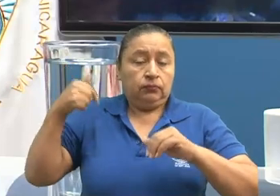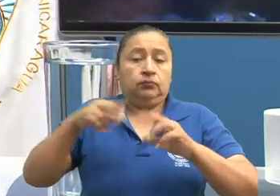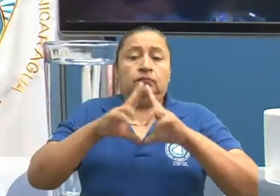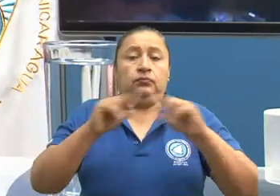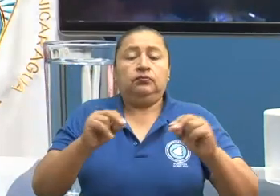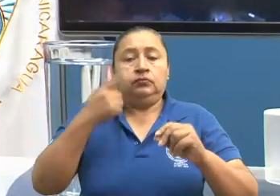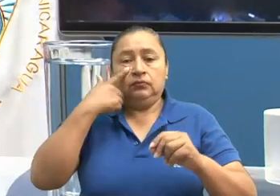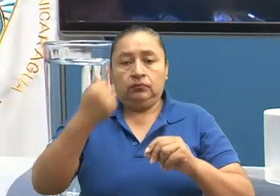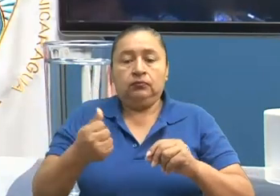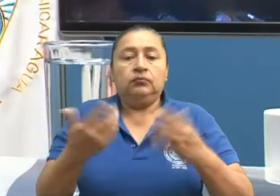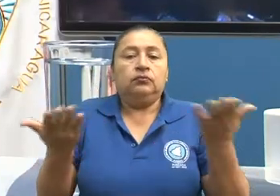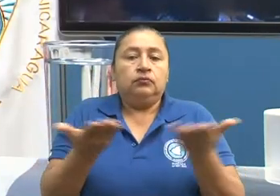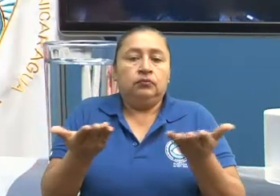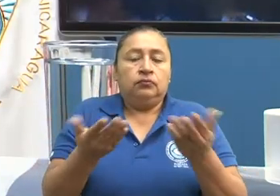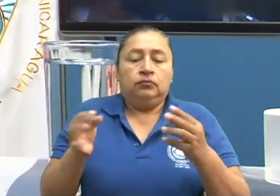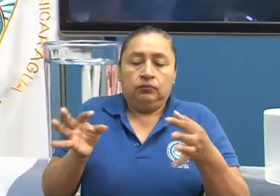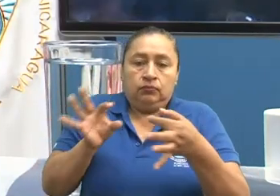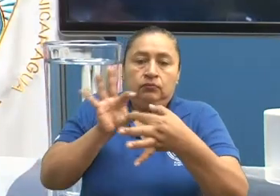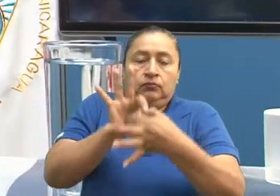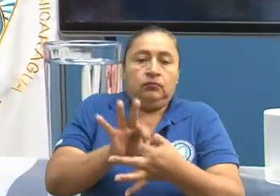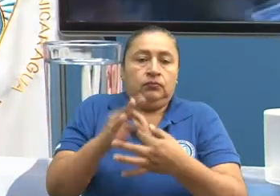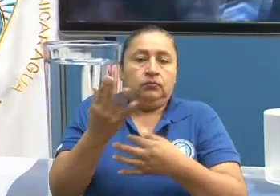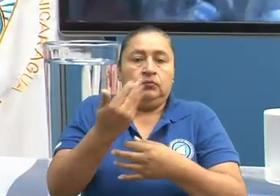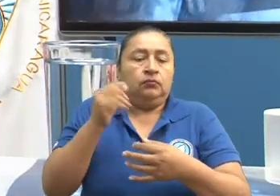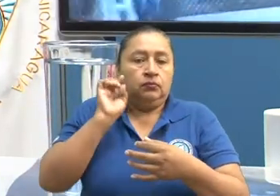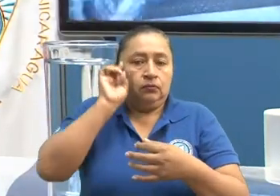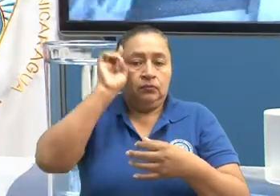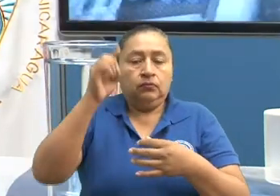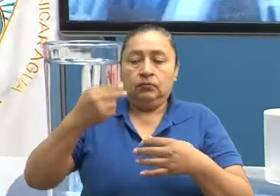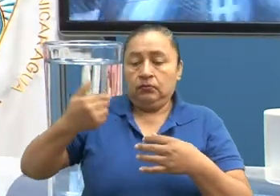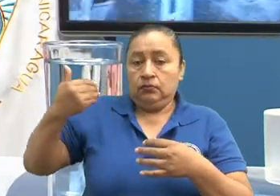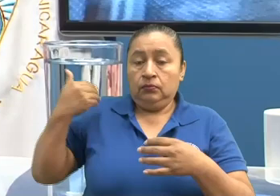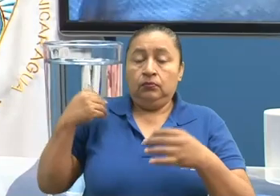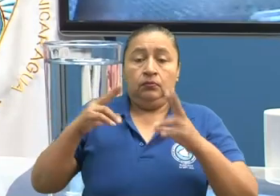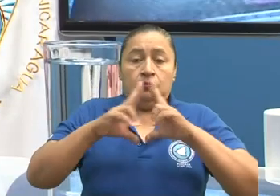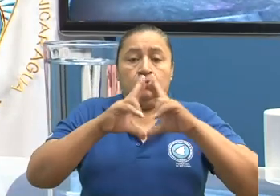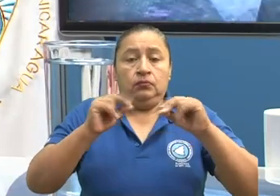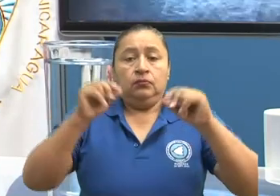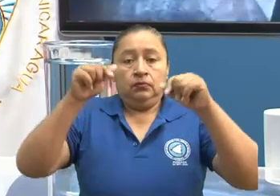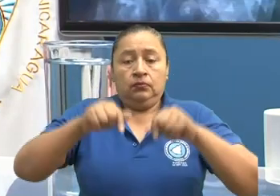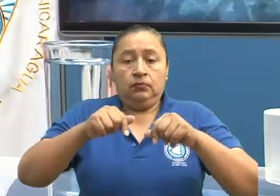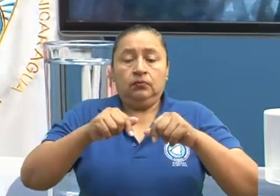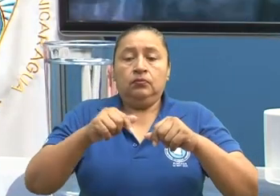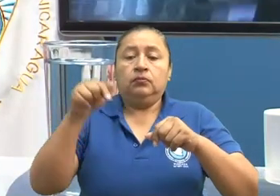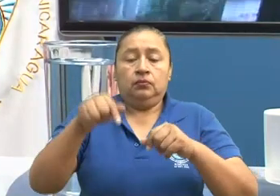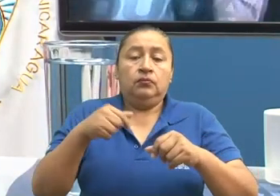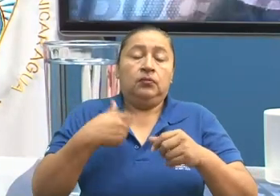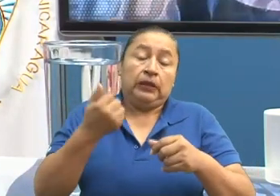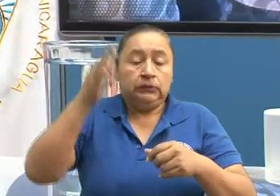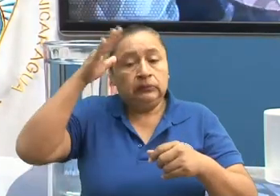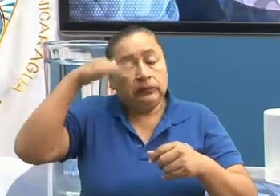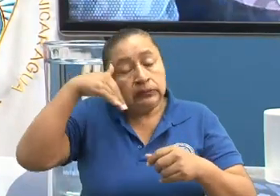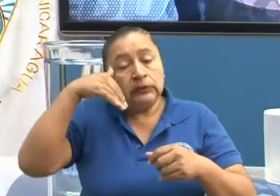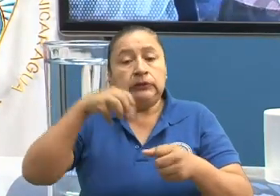conocer precisamente cómo se enlaza con todo el desarrollo de la historia nicaragüense este episodio triste y